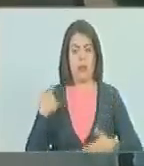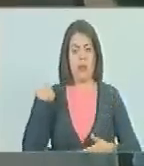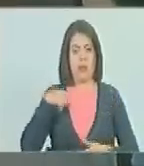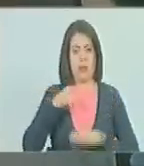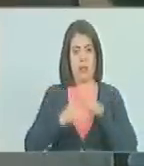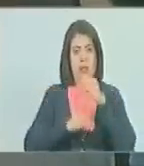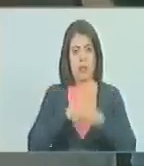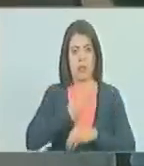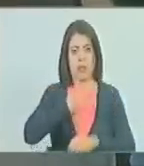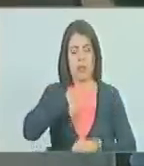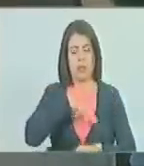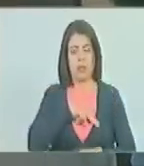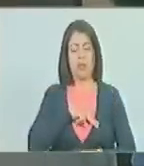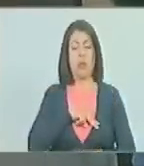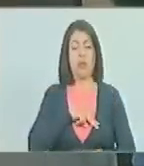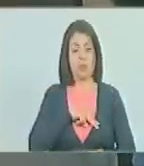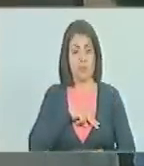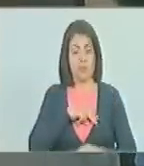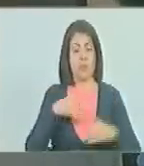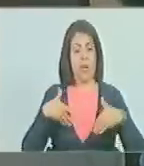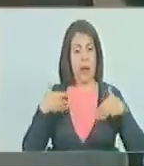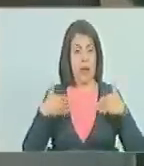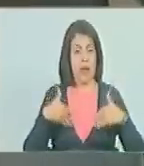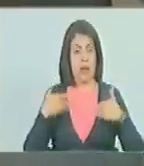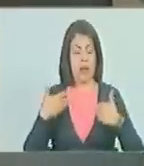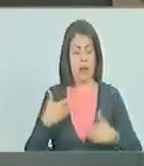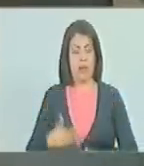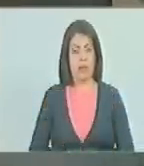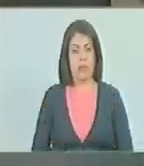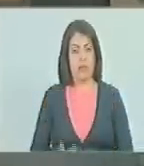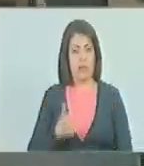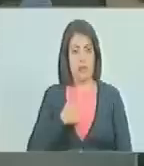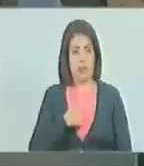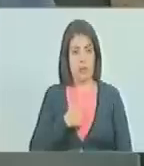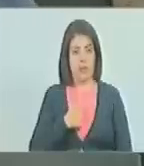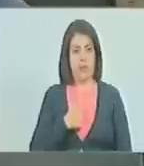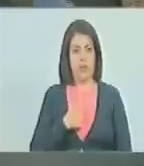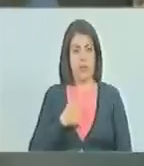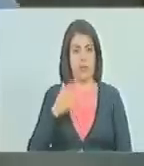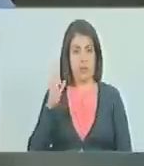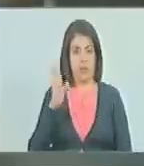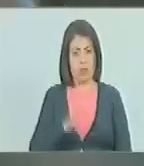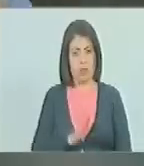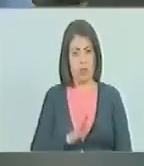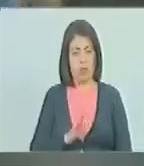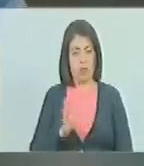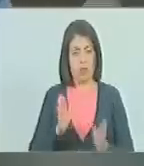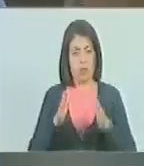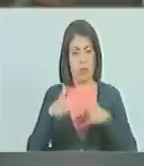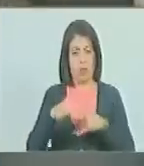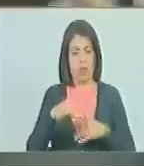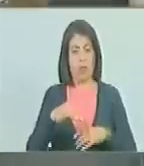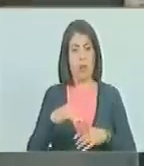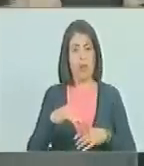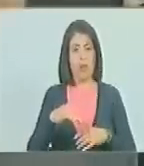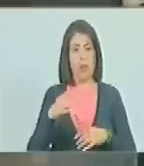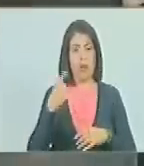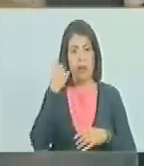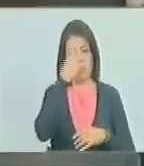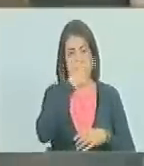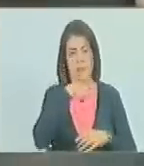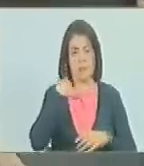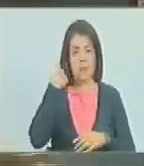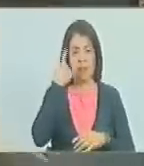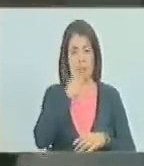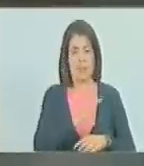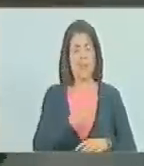ser para nosotros un motivo de satisfacción. Yo me traje una cajita de Kleenex porque el rostro de la UCB